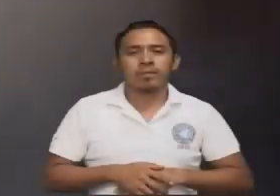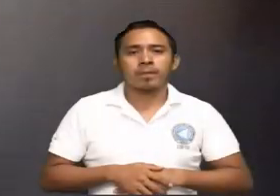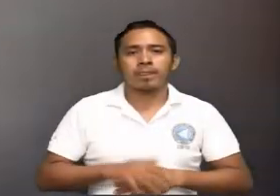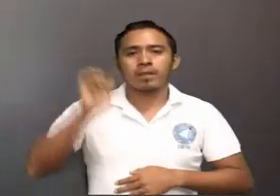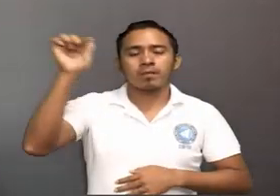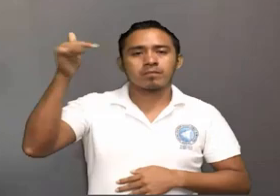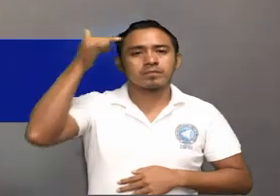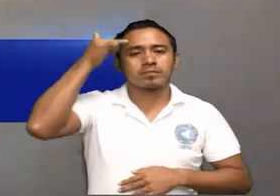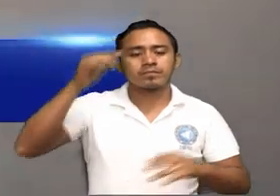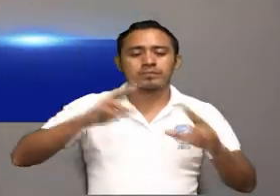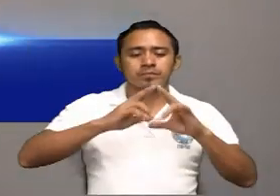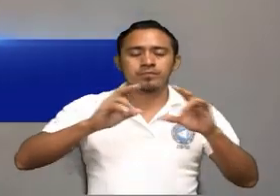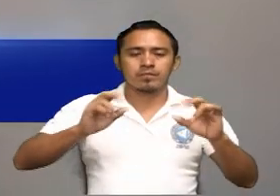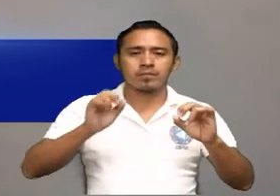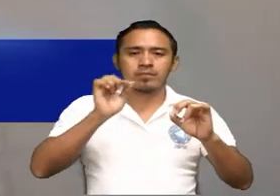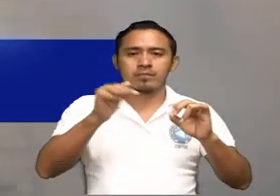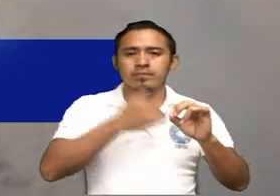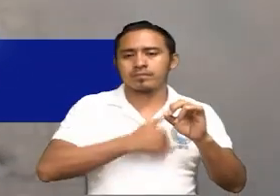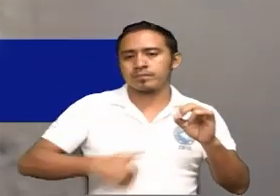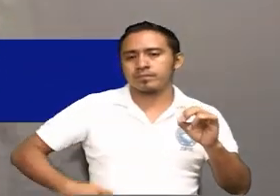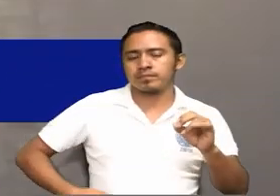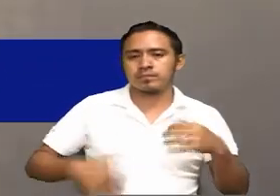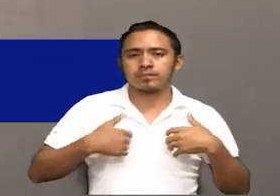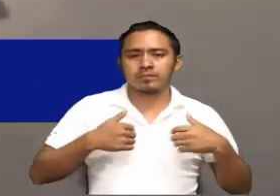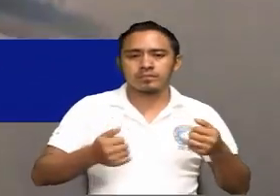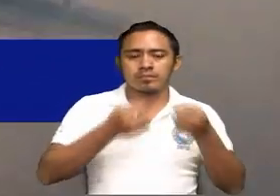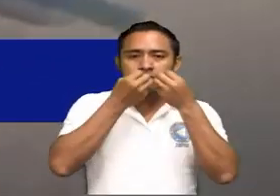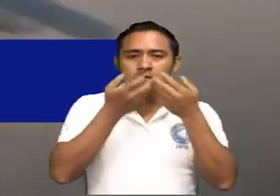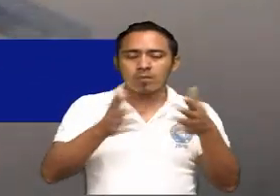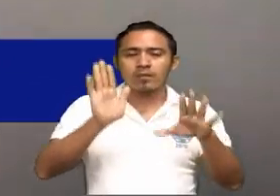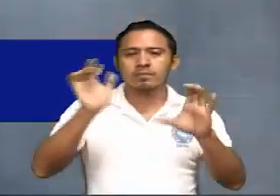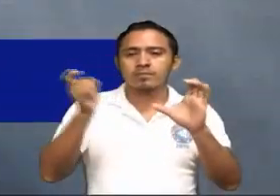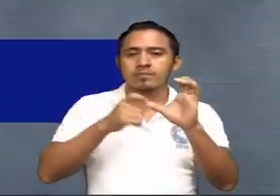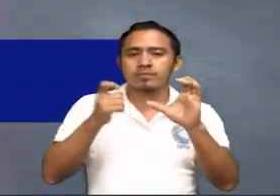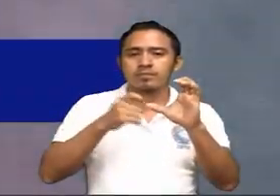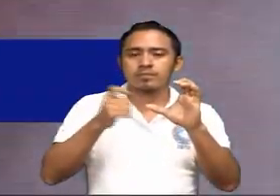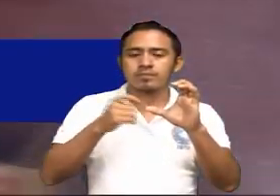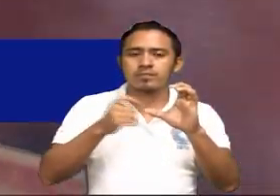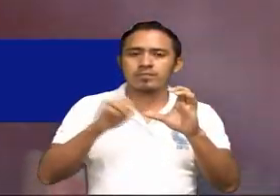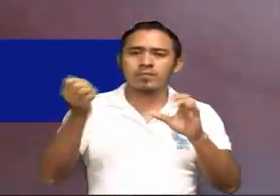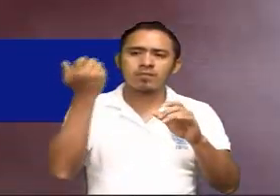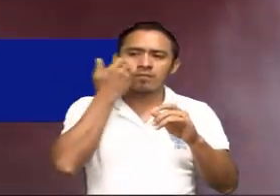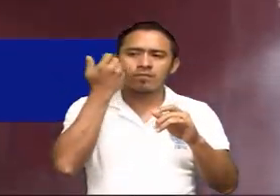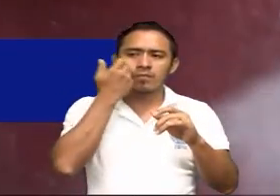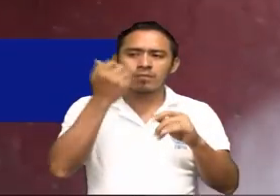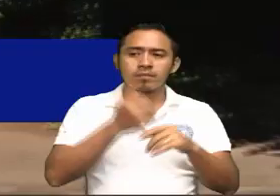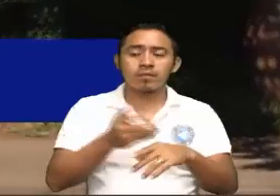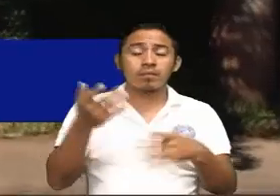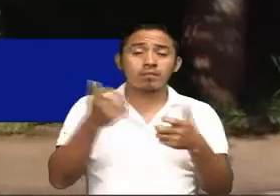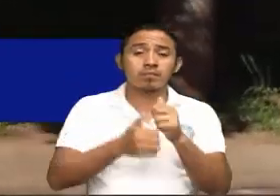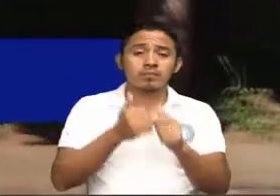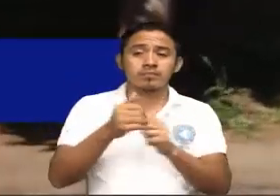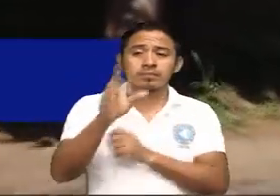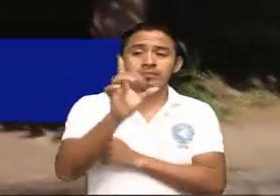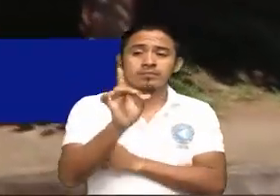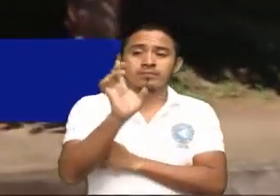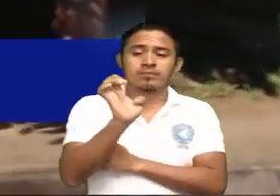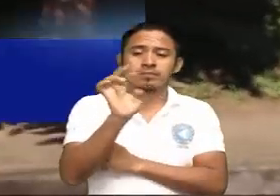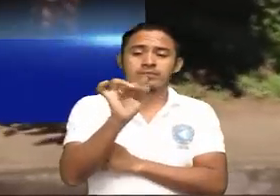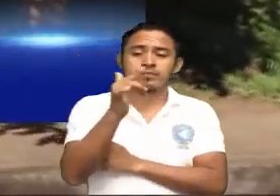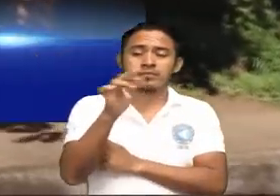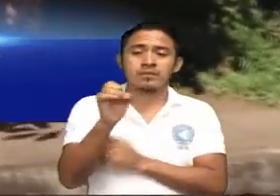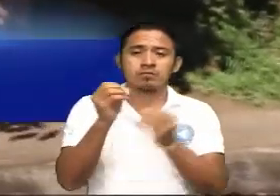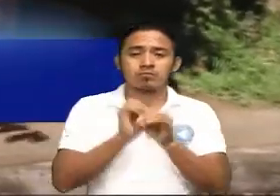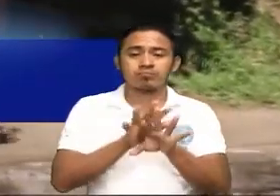Gobierno de Nicaragua, a través del Ministerio de Salud, declara alerta epidemiológica por dengue debido al brote de casos